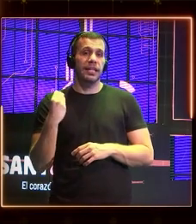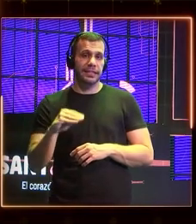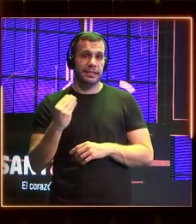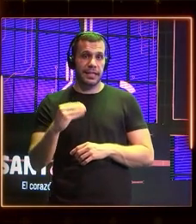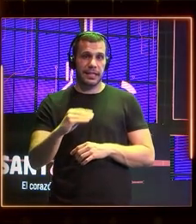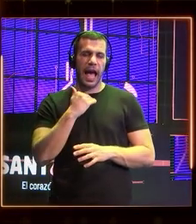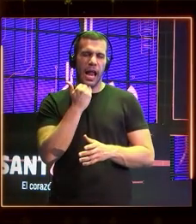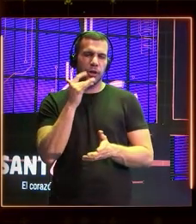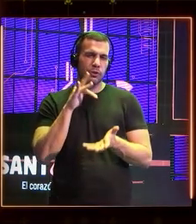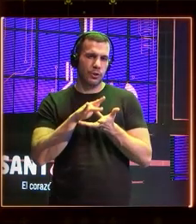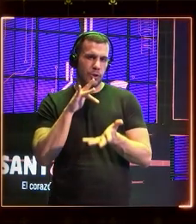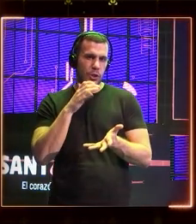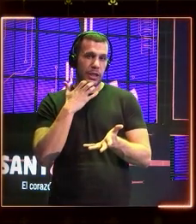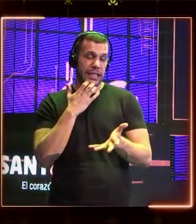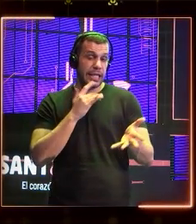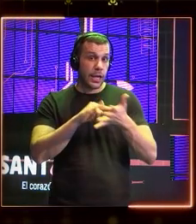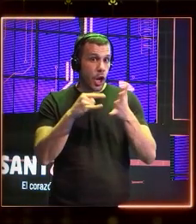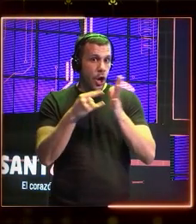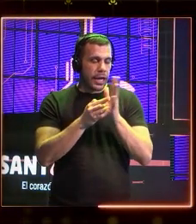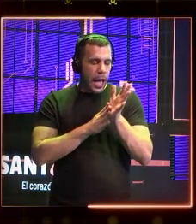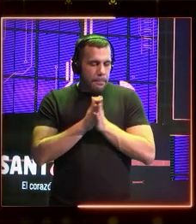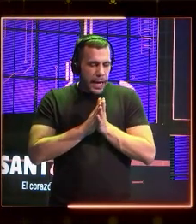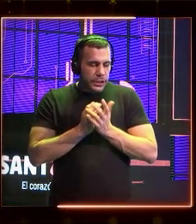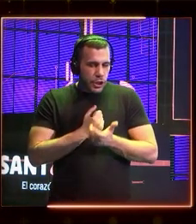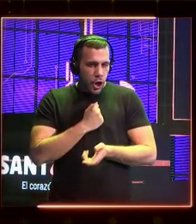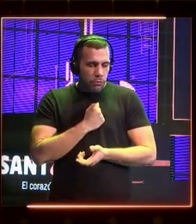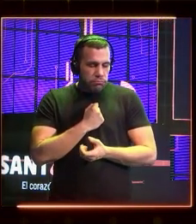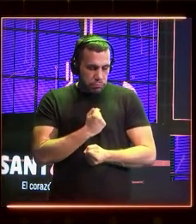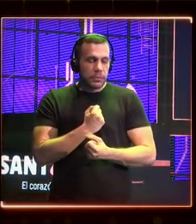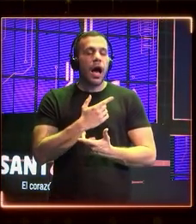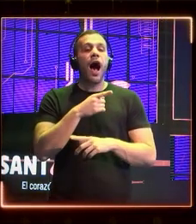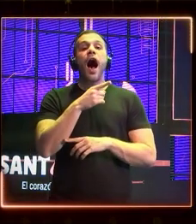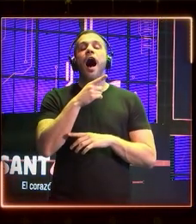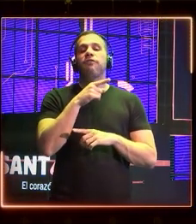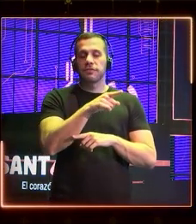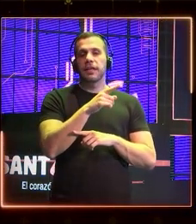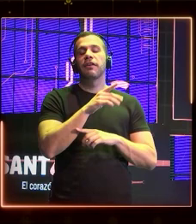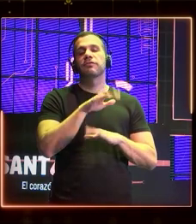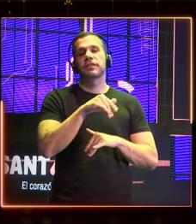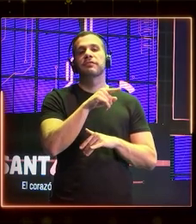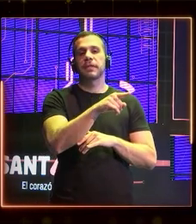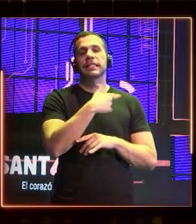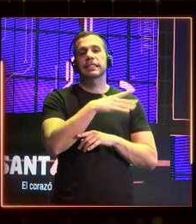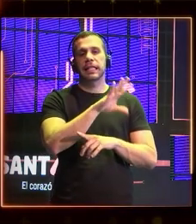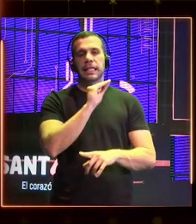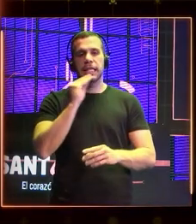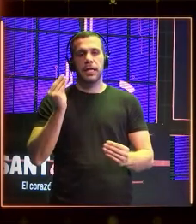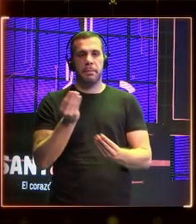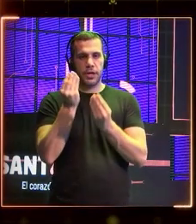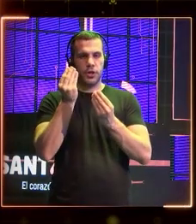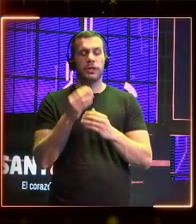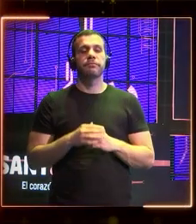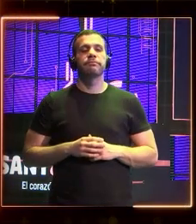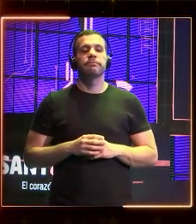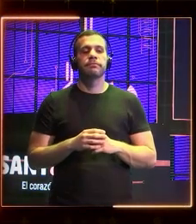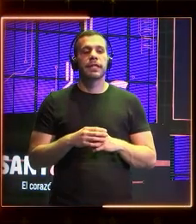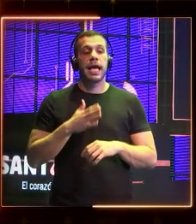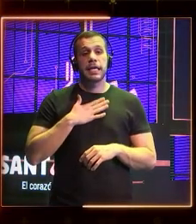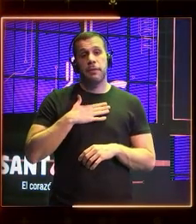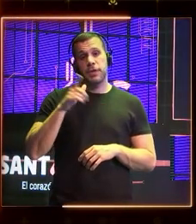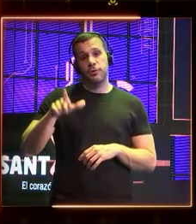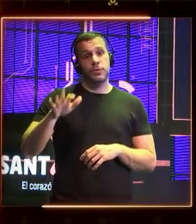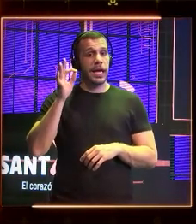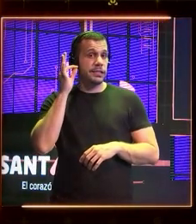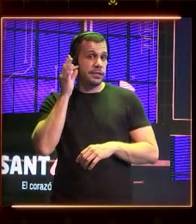entiende mejor cuando se entiende con pasión porque es el el ADN de Apple y yo veréis e me gustaba una chica en